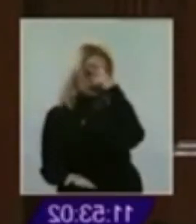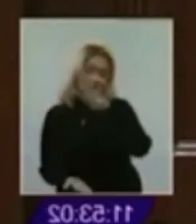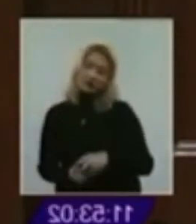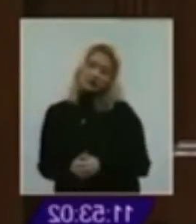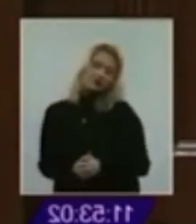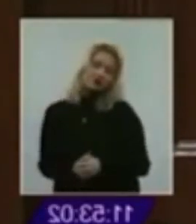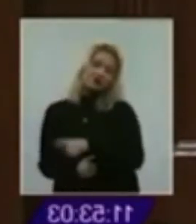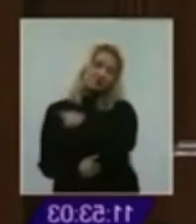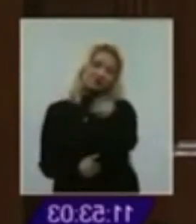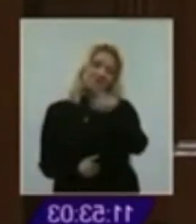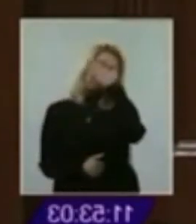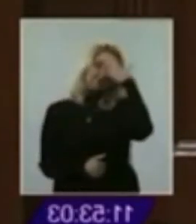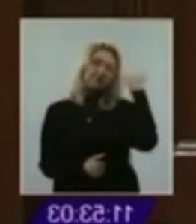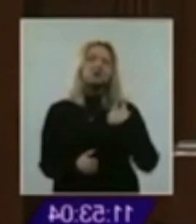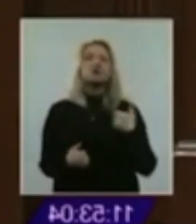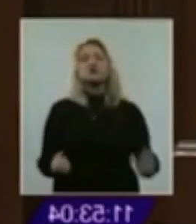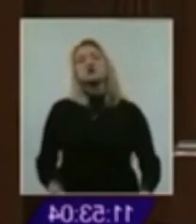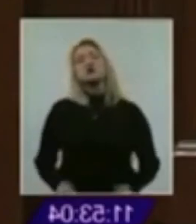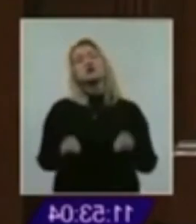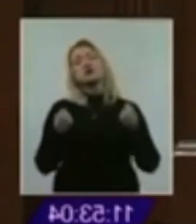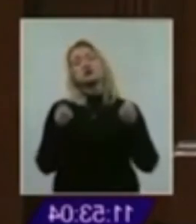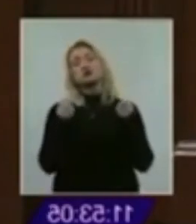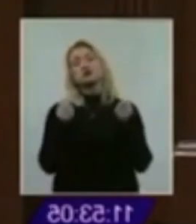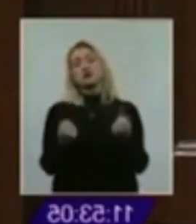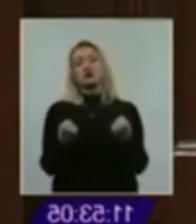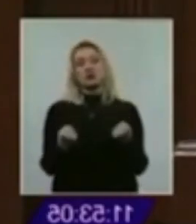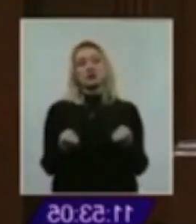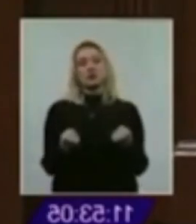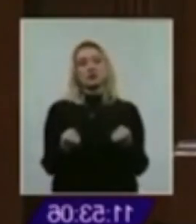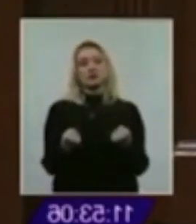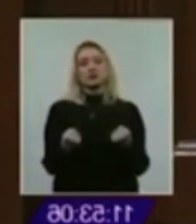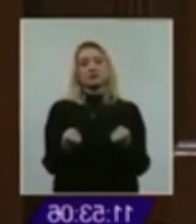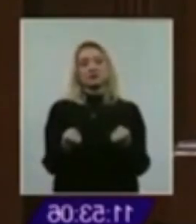la grandeza que me está atribuyendo.